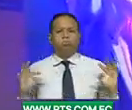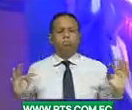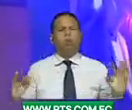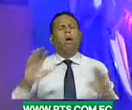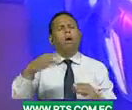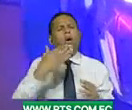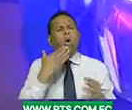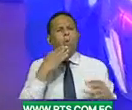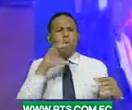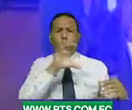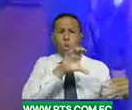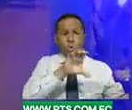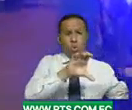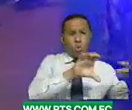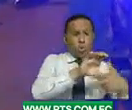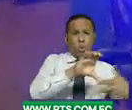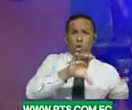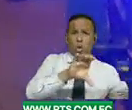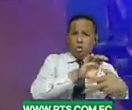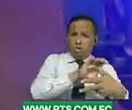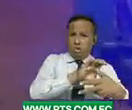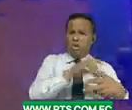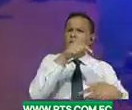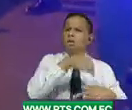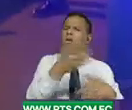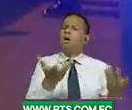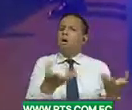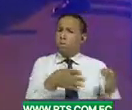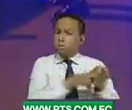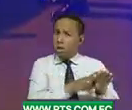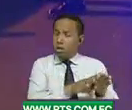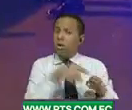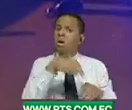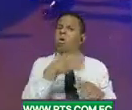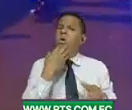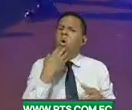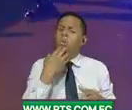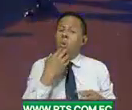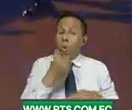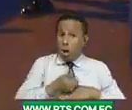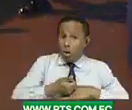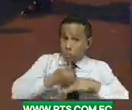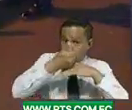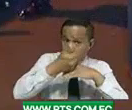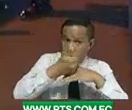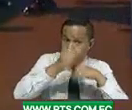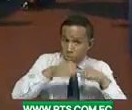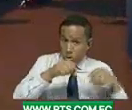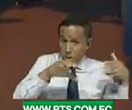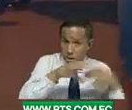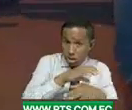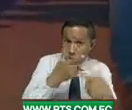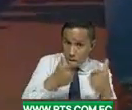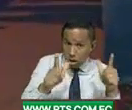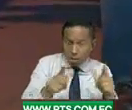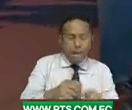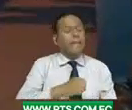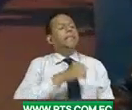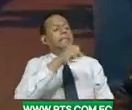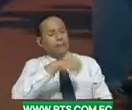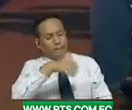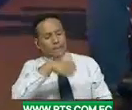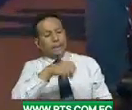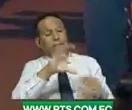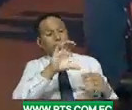que solamente va a haber autoridades, ¿verdad? Ahí sí pueden pasar solamente autoridades. Correcto, sí. Y por aquí, como usted ve, en la